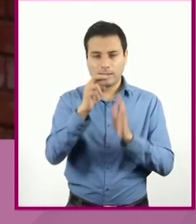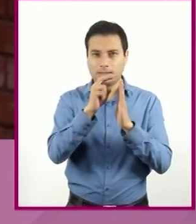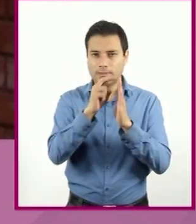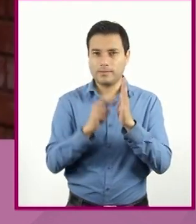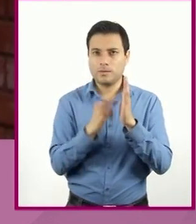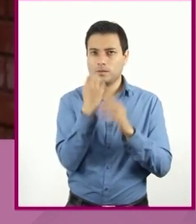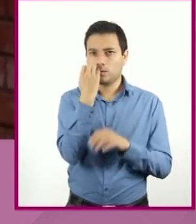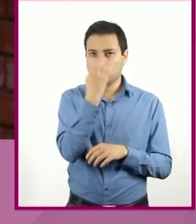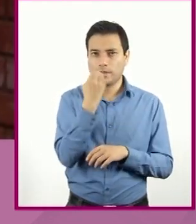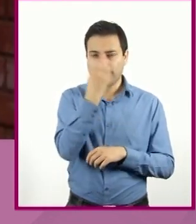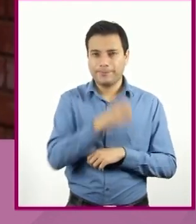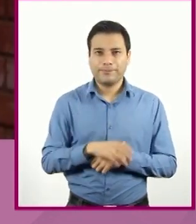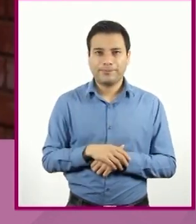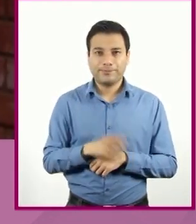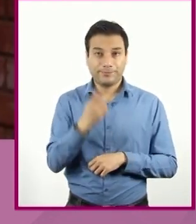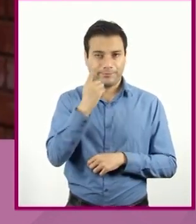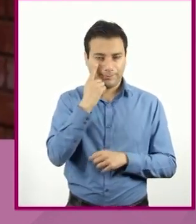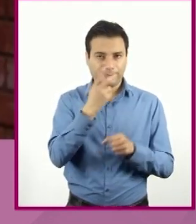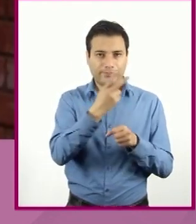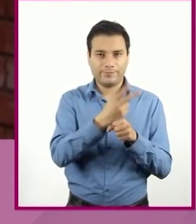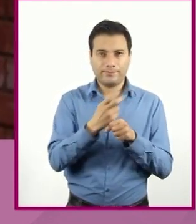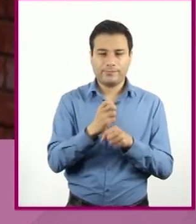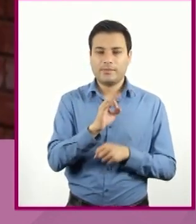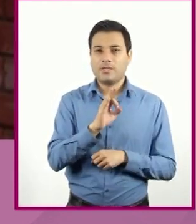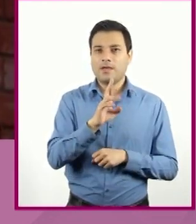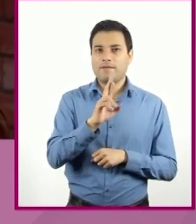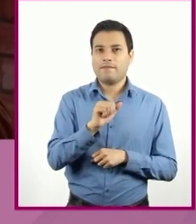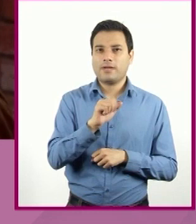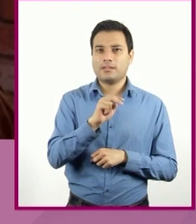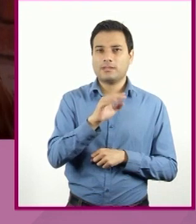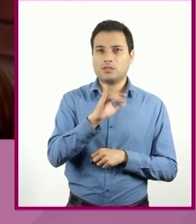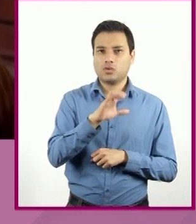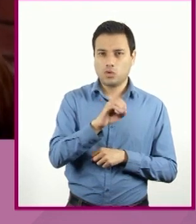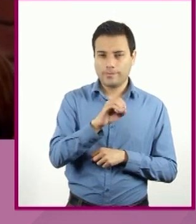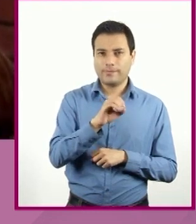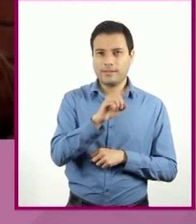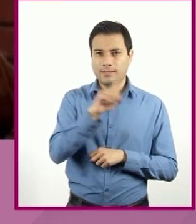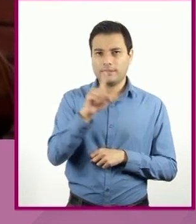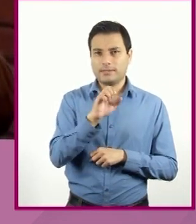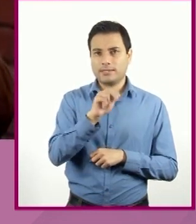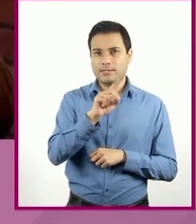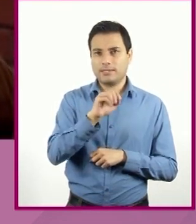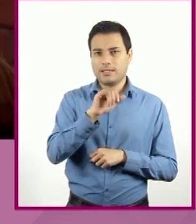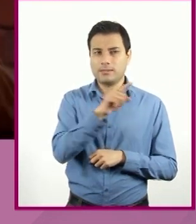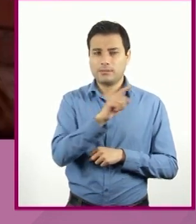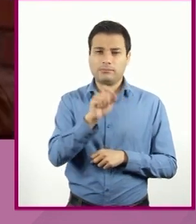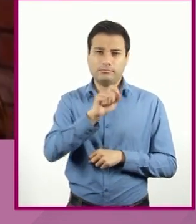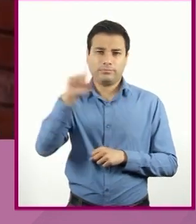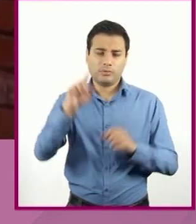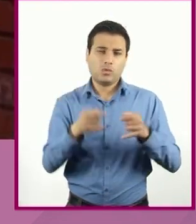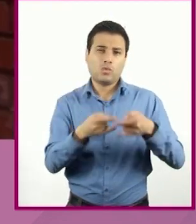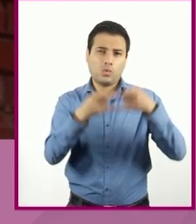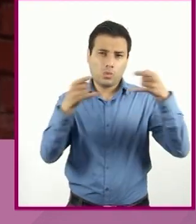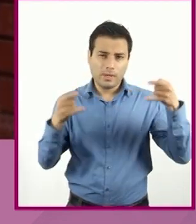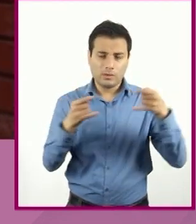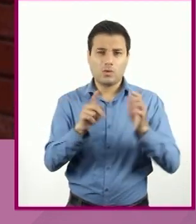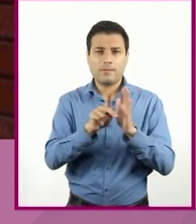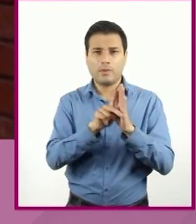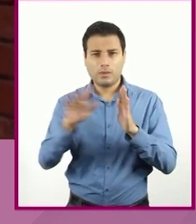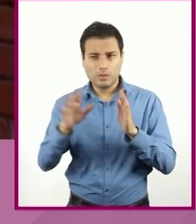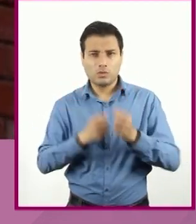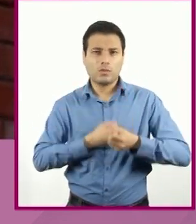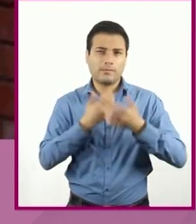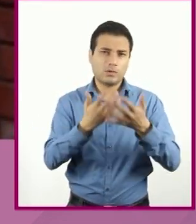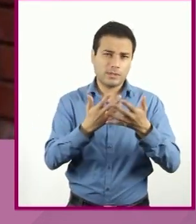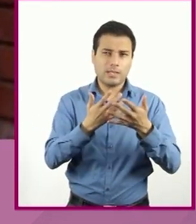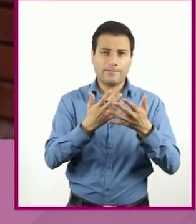llegado nuestro primer invitado, Francisco Zendejas, periodista de cultura, escritor de cuentos, poesía y teatro, autor